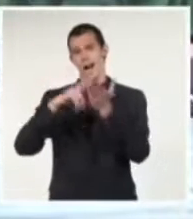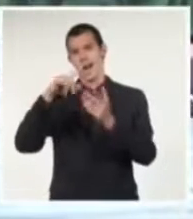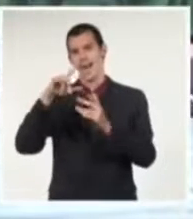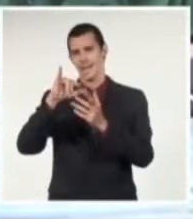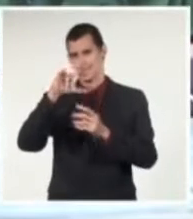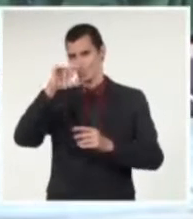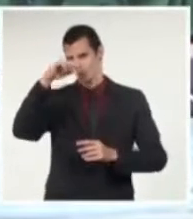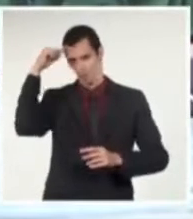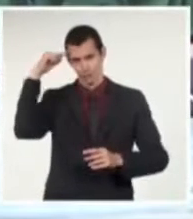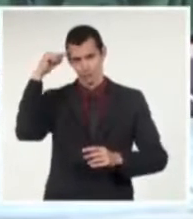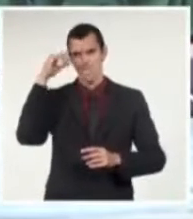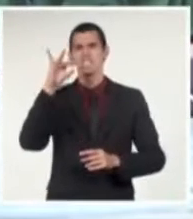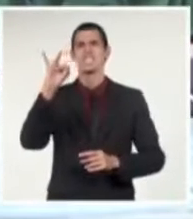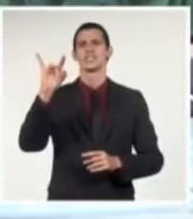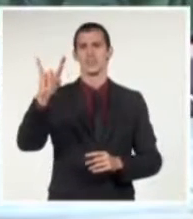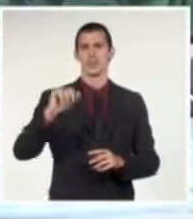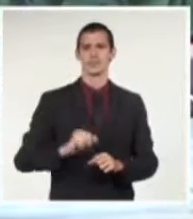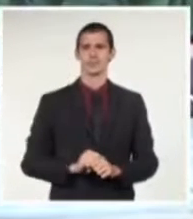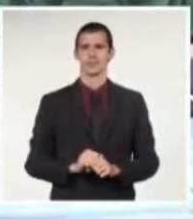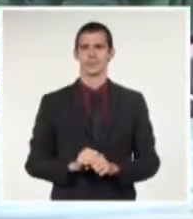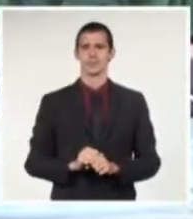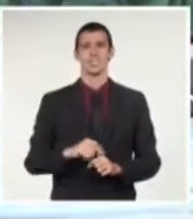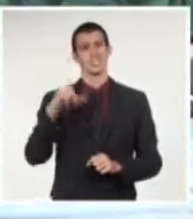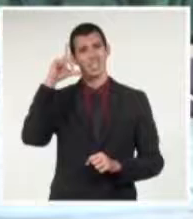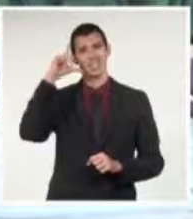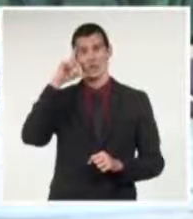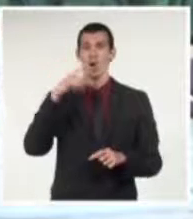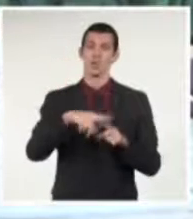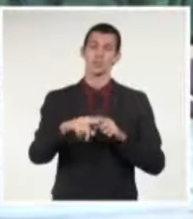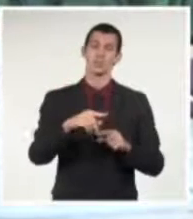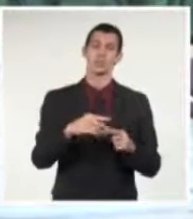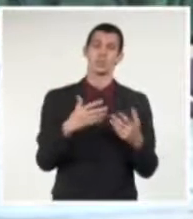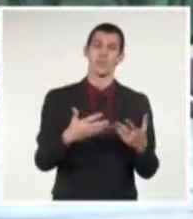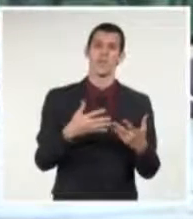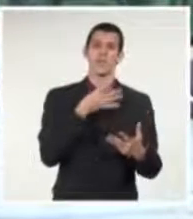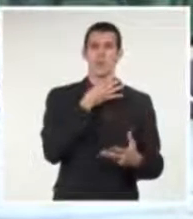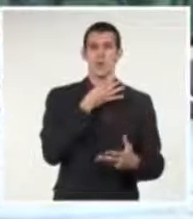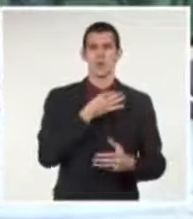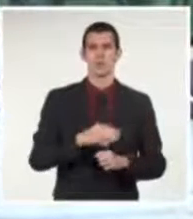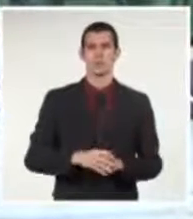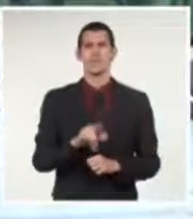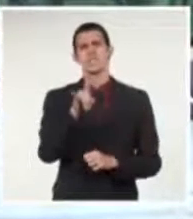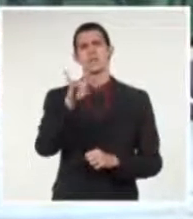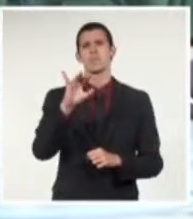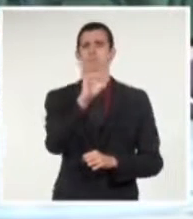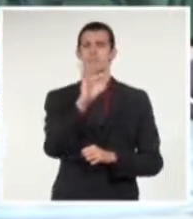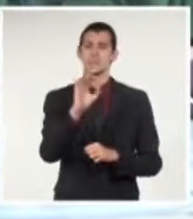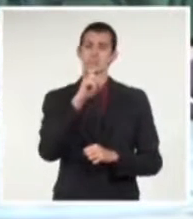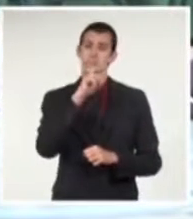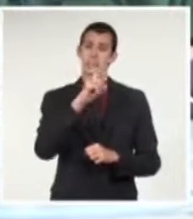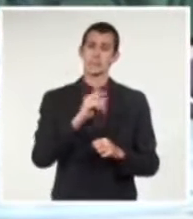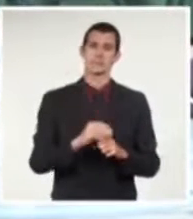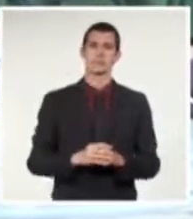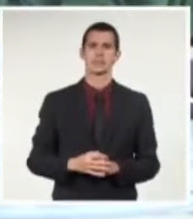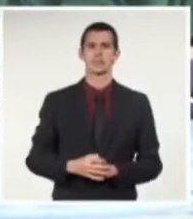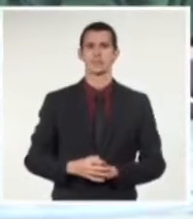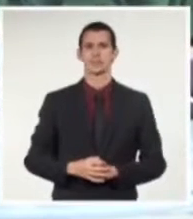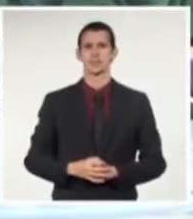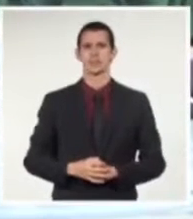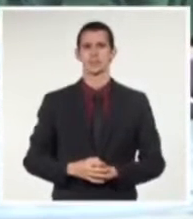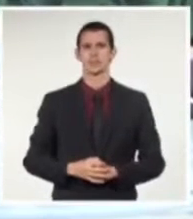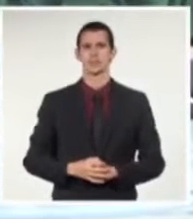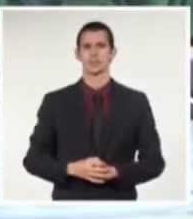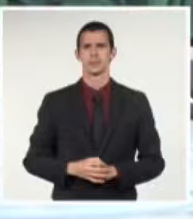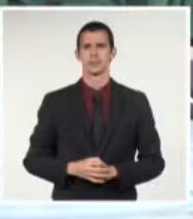Juan y San Luis con los niveles más bajos, que no superan el 19%. En todos los territorios se está trabajando